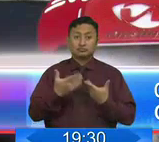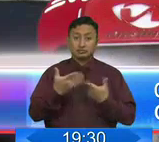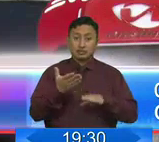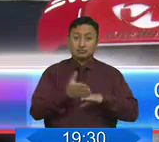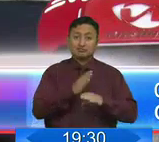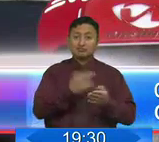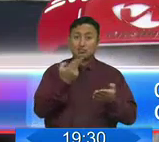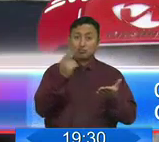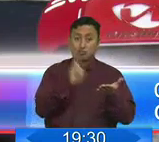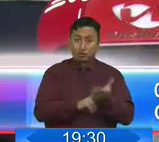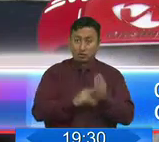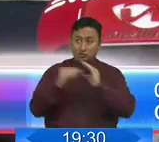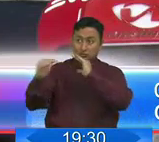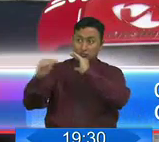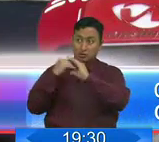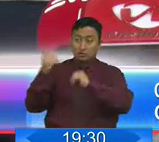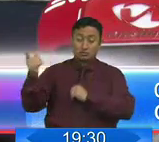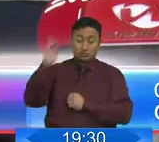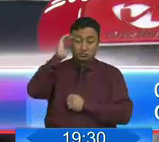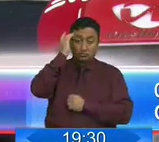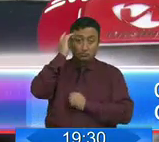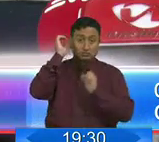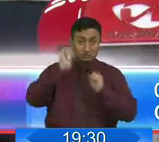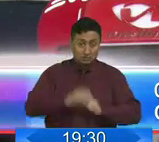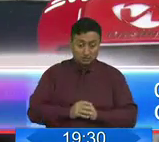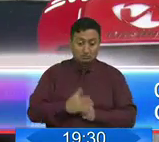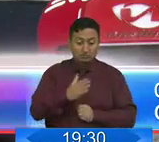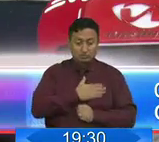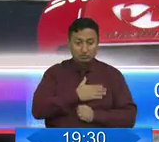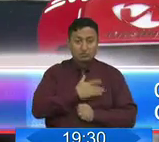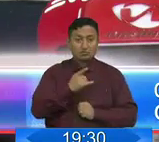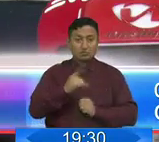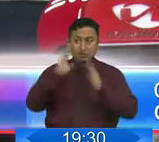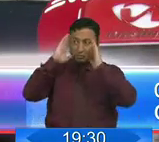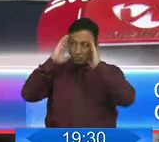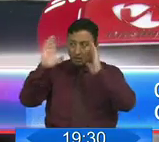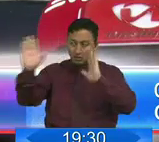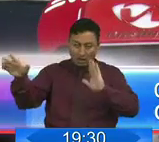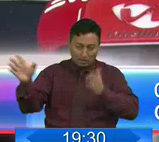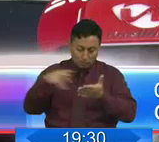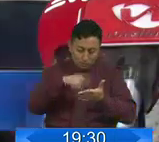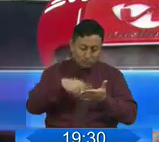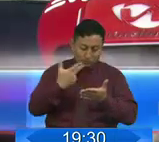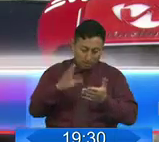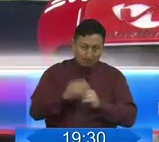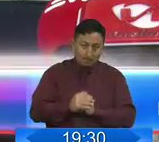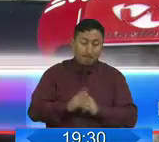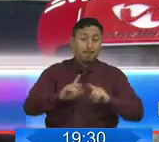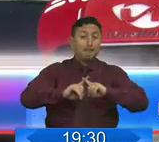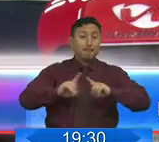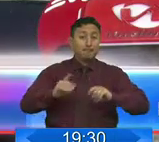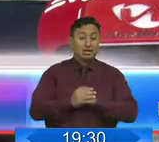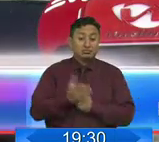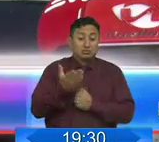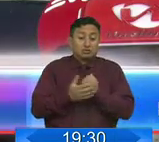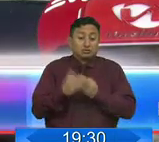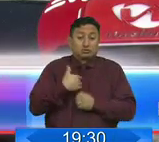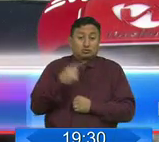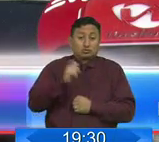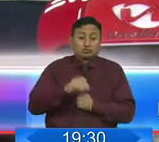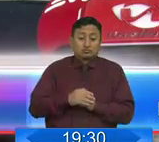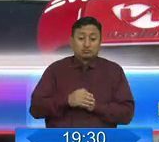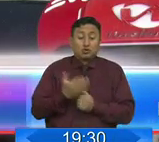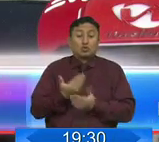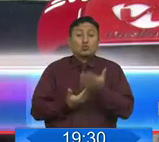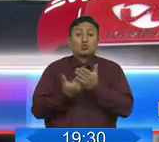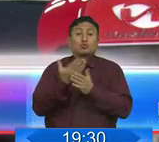la OEA manifestando su preocupación. Nosotros somos de oídos y de puertas abiertas, pero si es necesario invitar a una misión